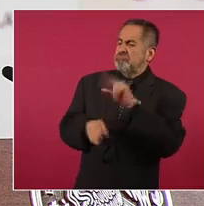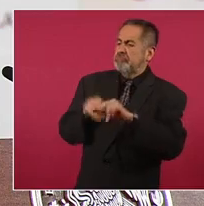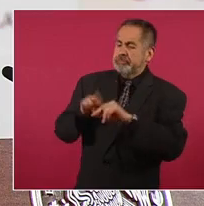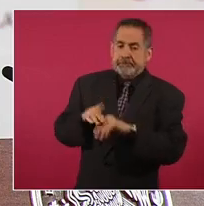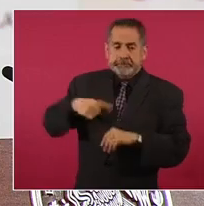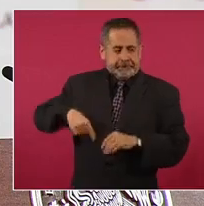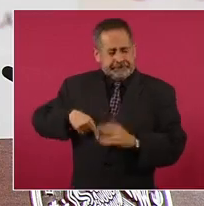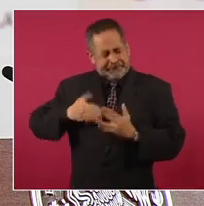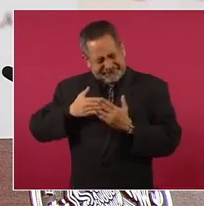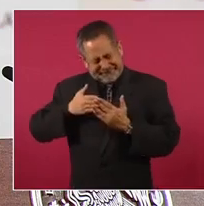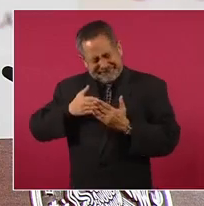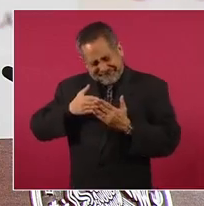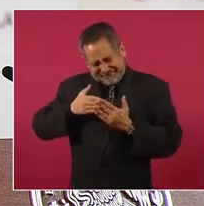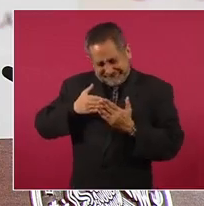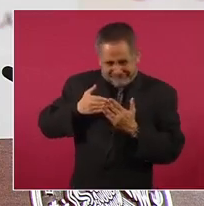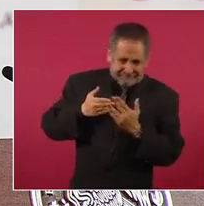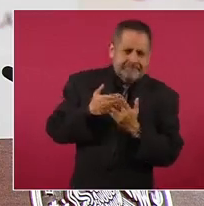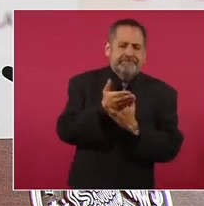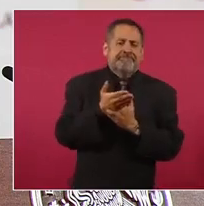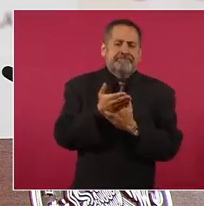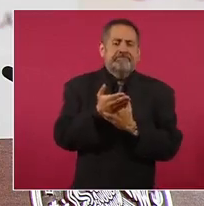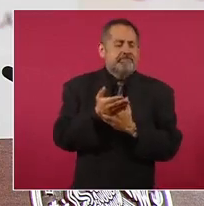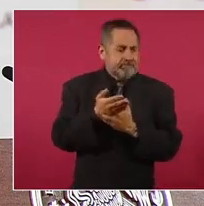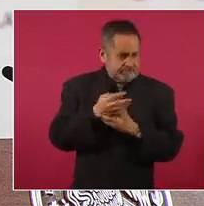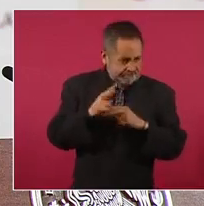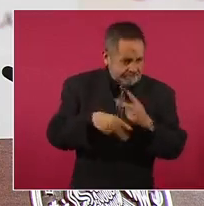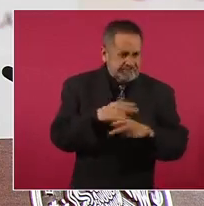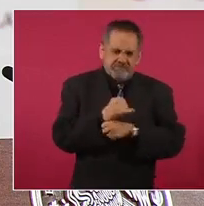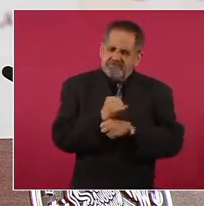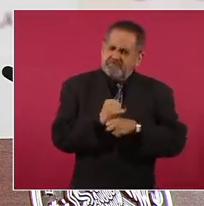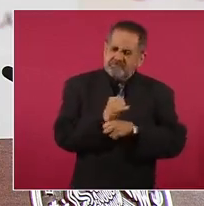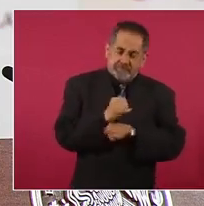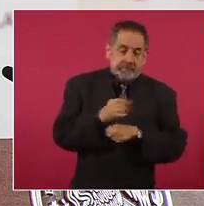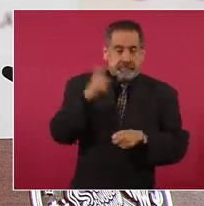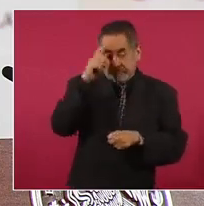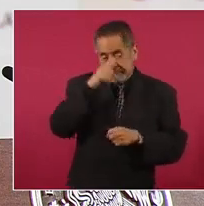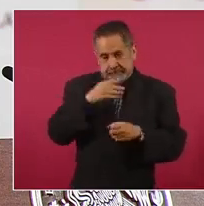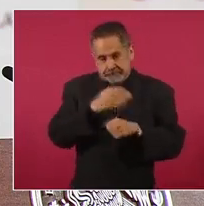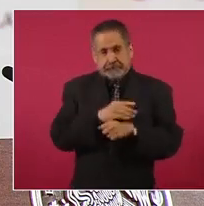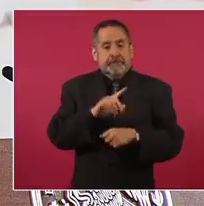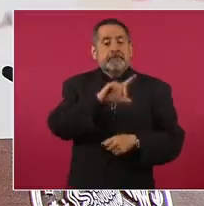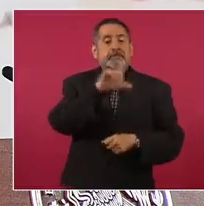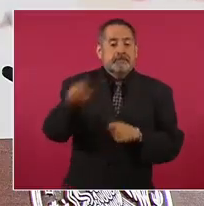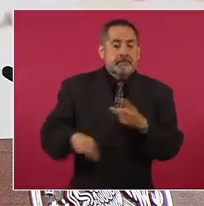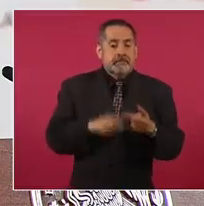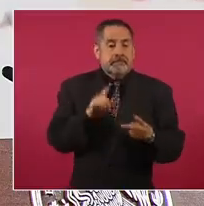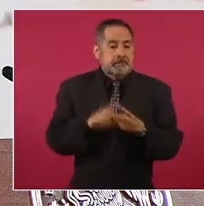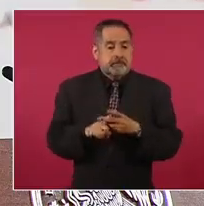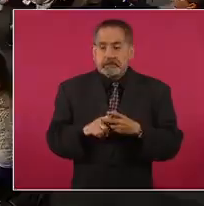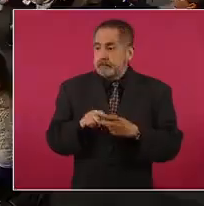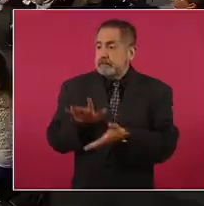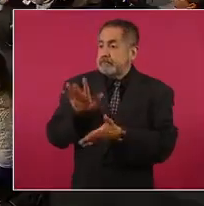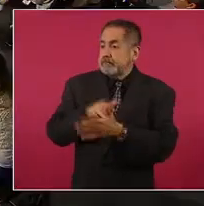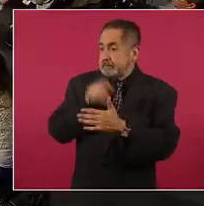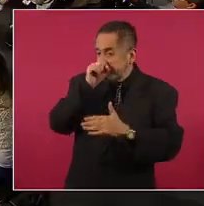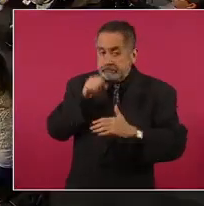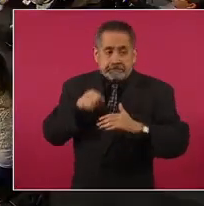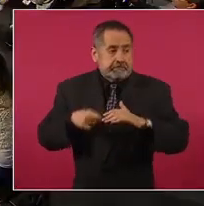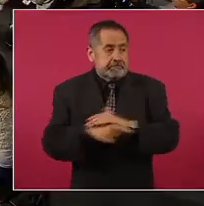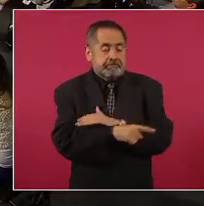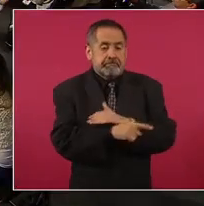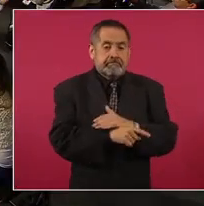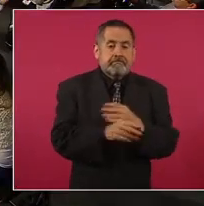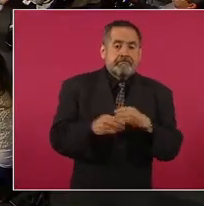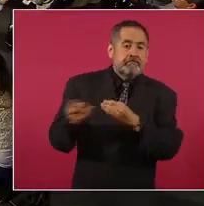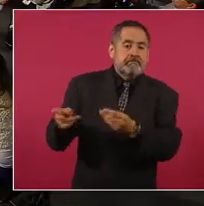círculo vicioso y poder abrir la investigación. Luego aparecieron las filtraciones nos filtraron